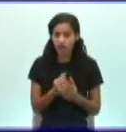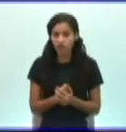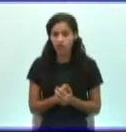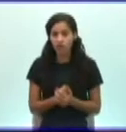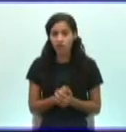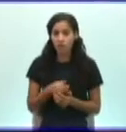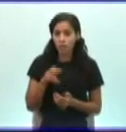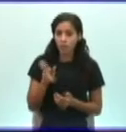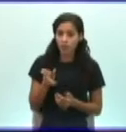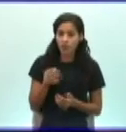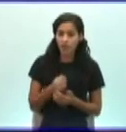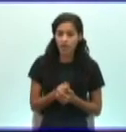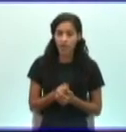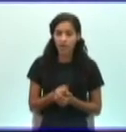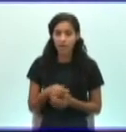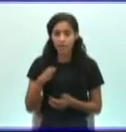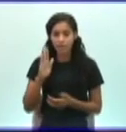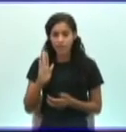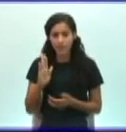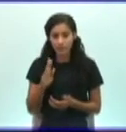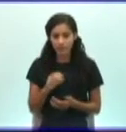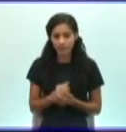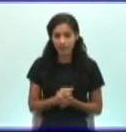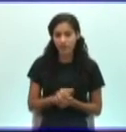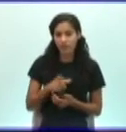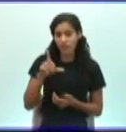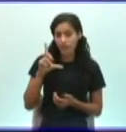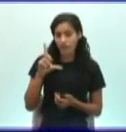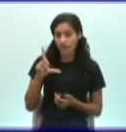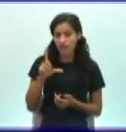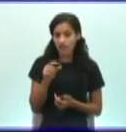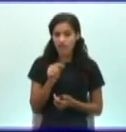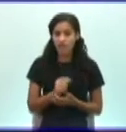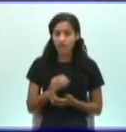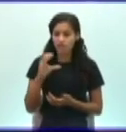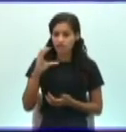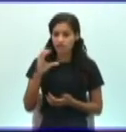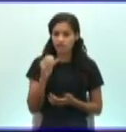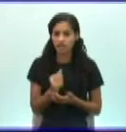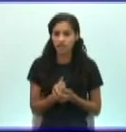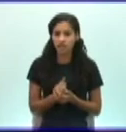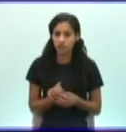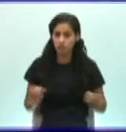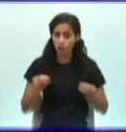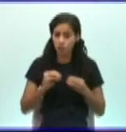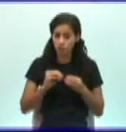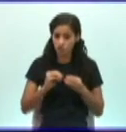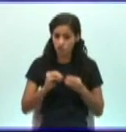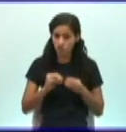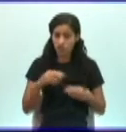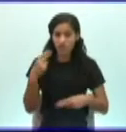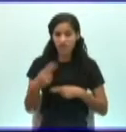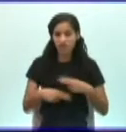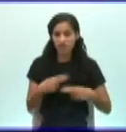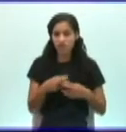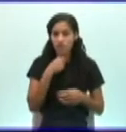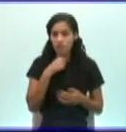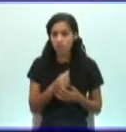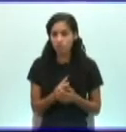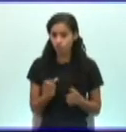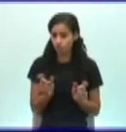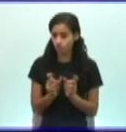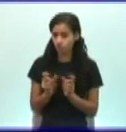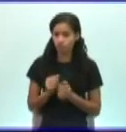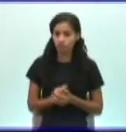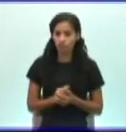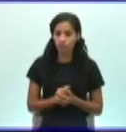P, B, L y C? Al unirlas se formaban combinaciones